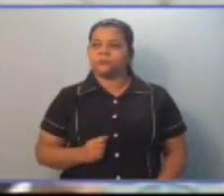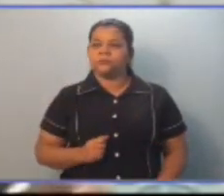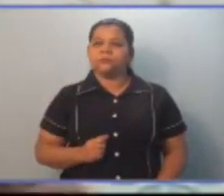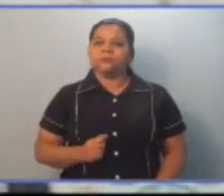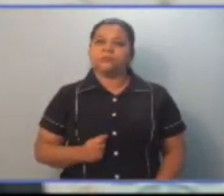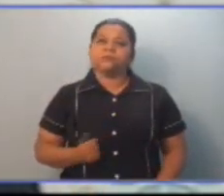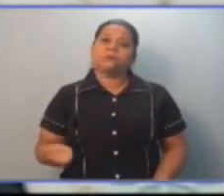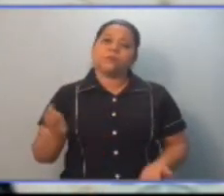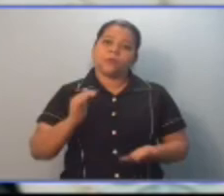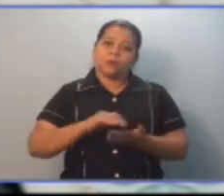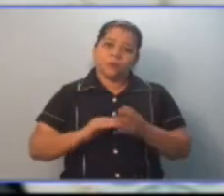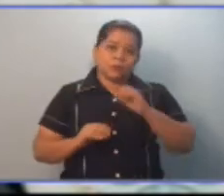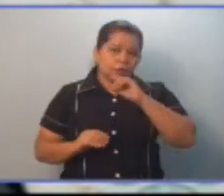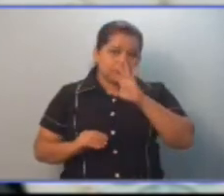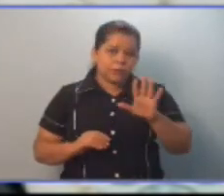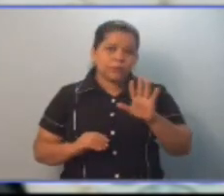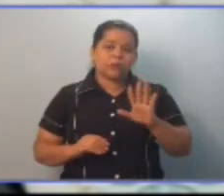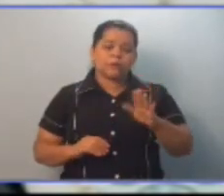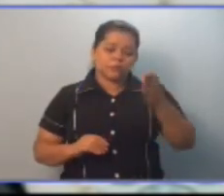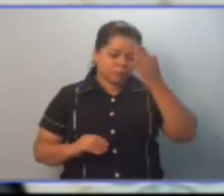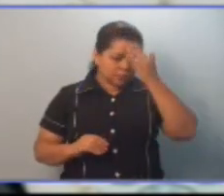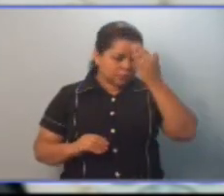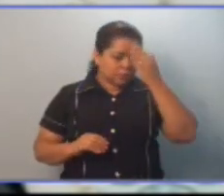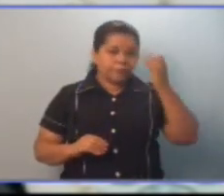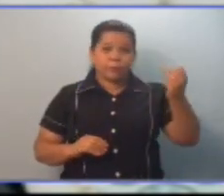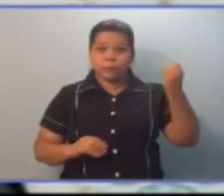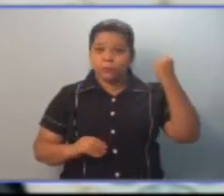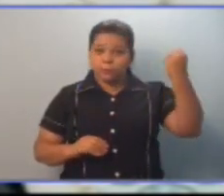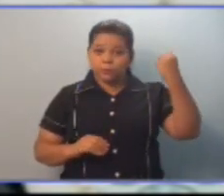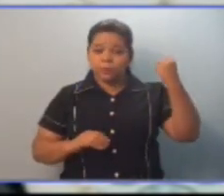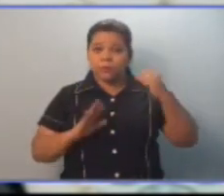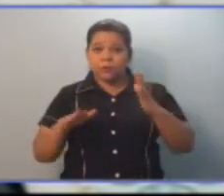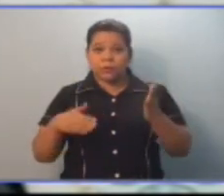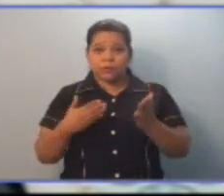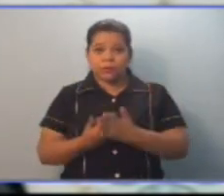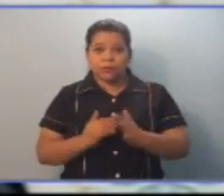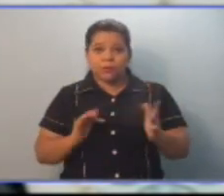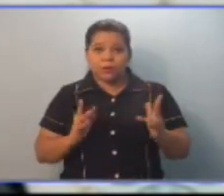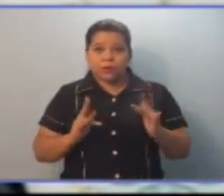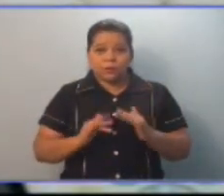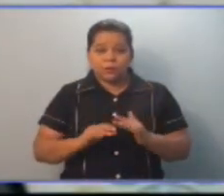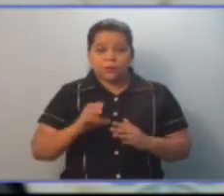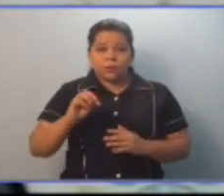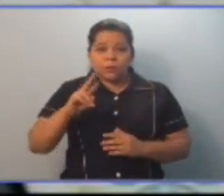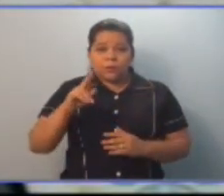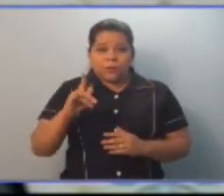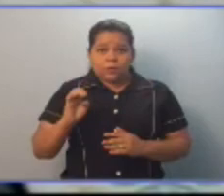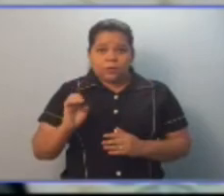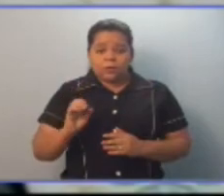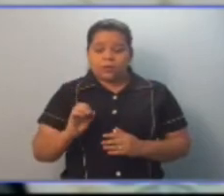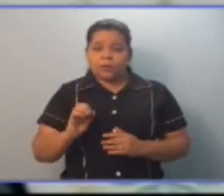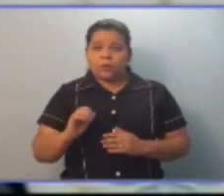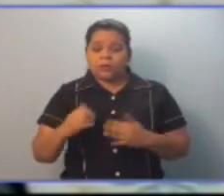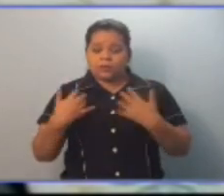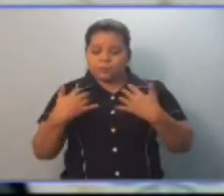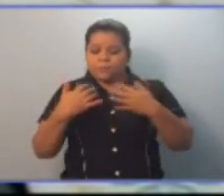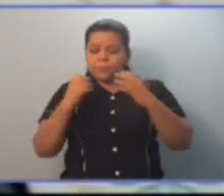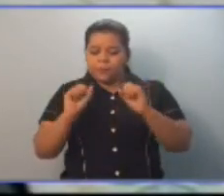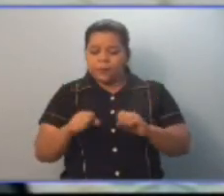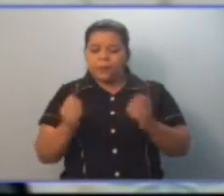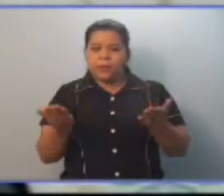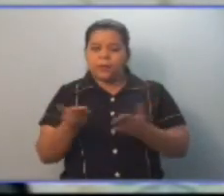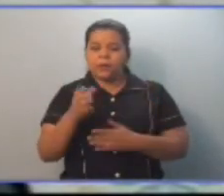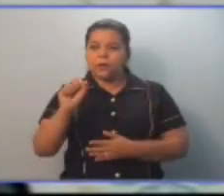Repito también que es importante de que las sesiones de corte plena y algunas sesiones que se realizan en la